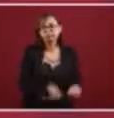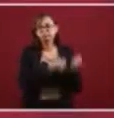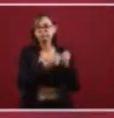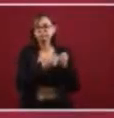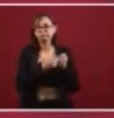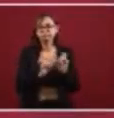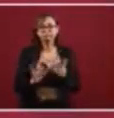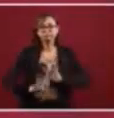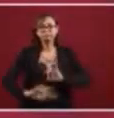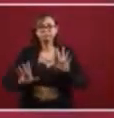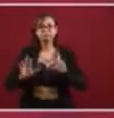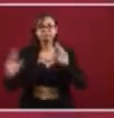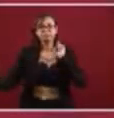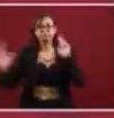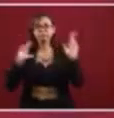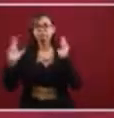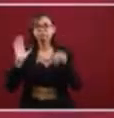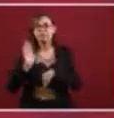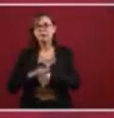Suena la alarma